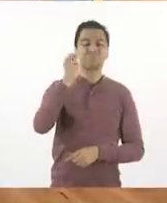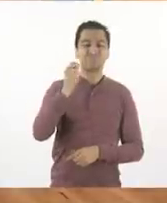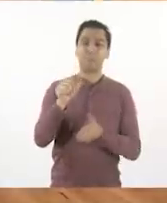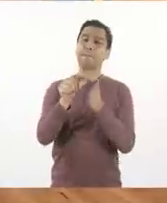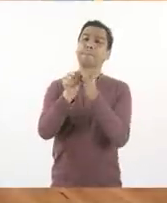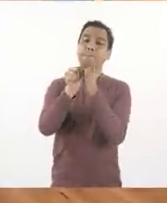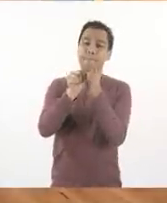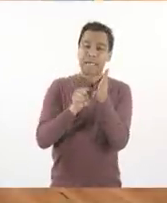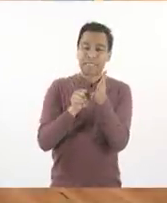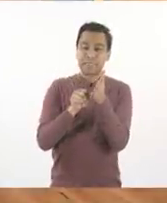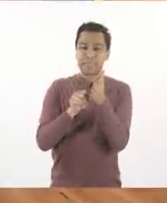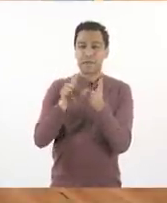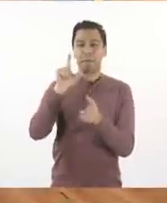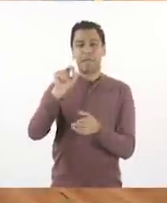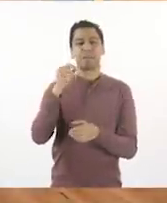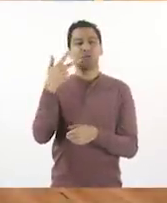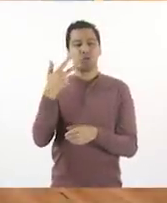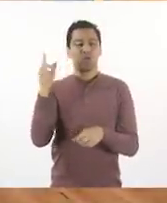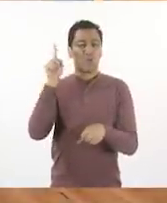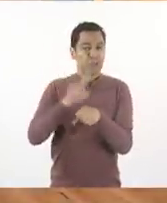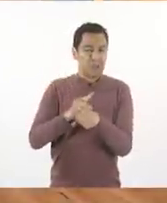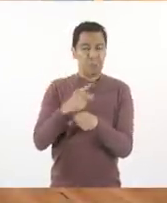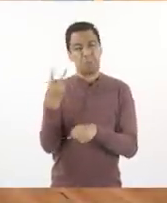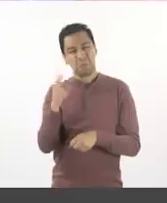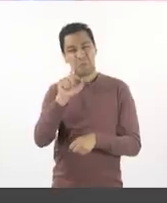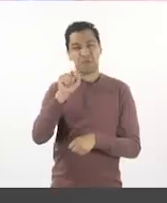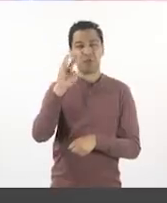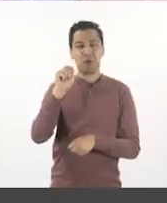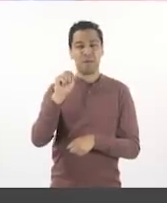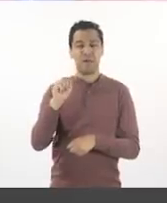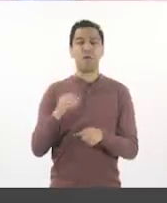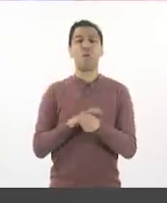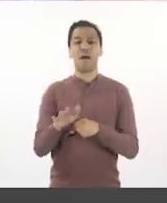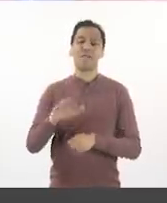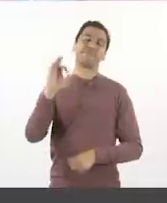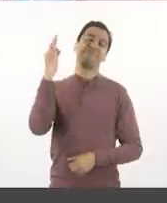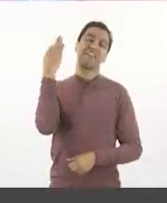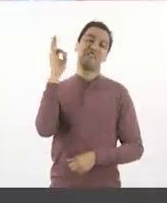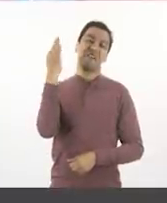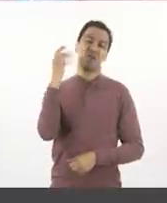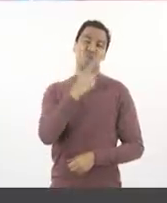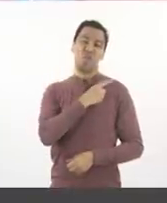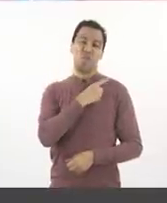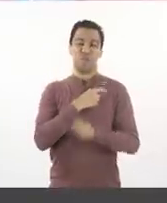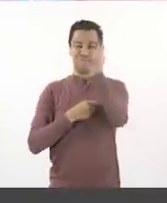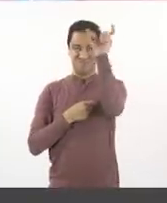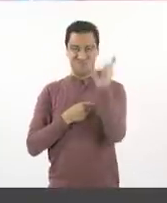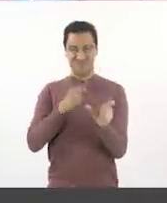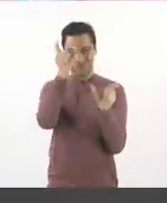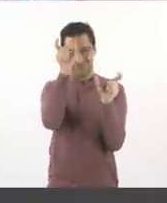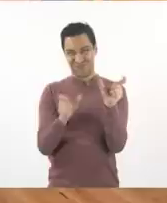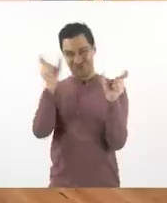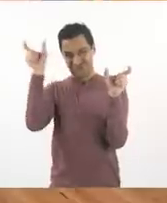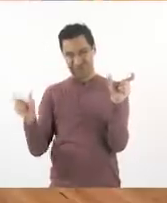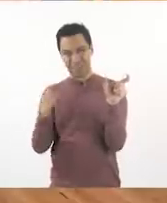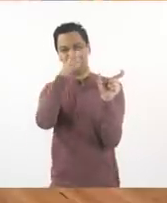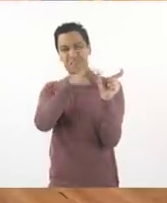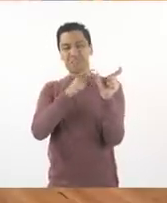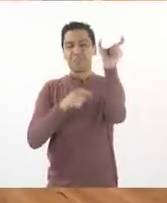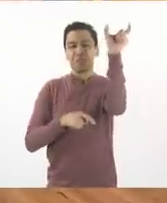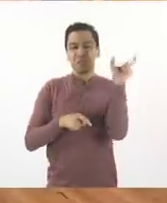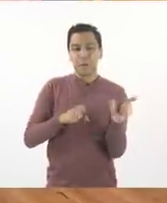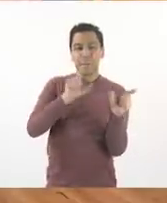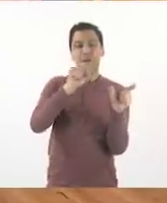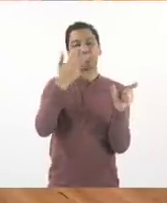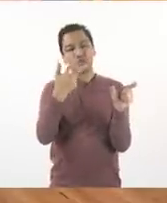tiene 28 o 29 días. Febrero, ya está solito. Febrero. ¿Y recuerdas por qué tiene 28 o tiene